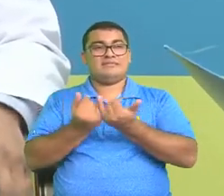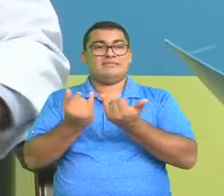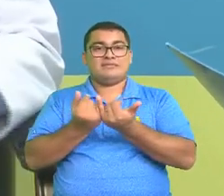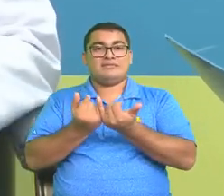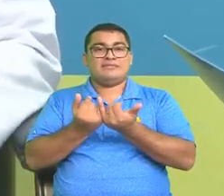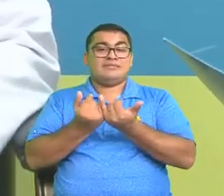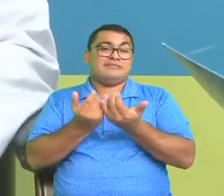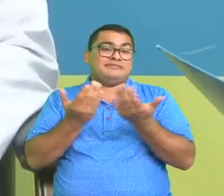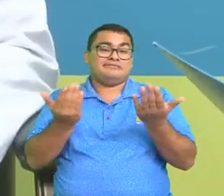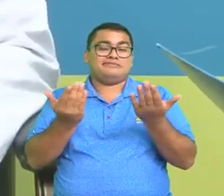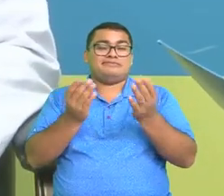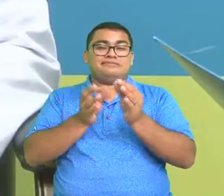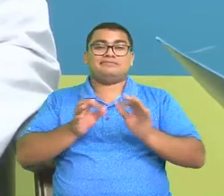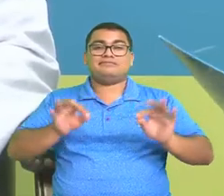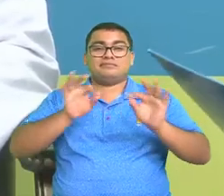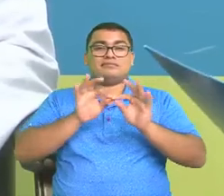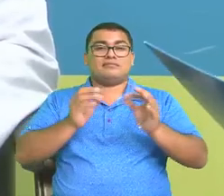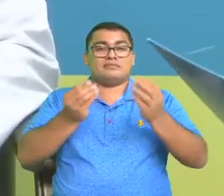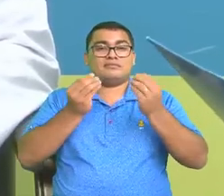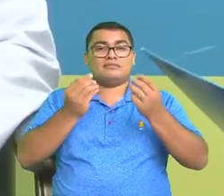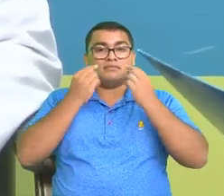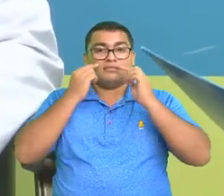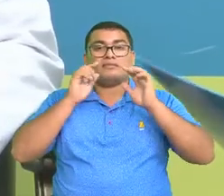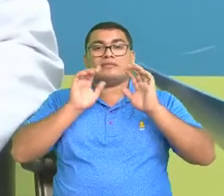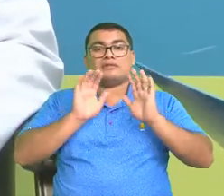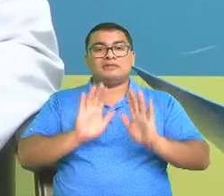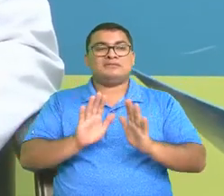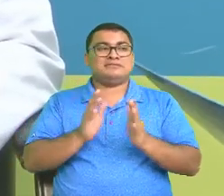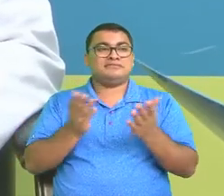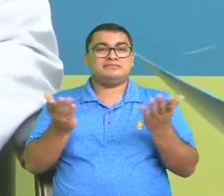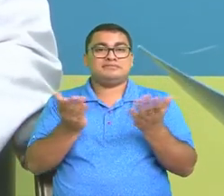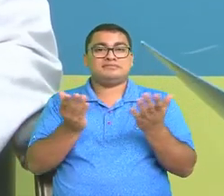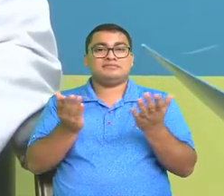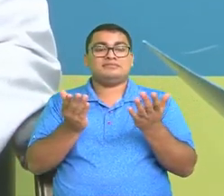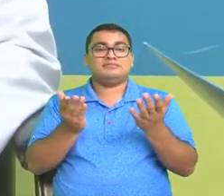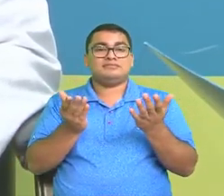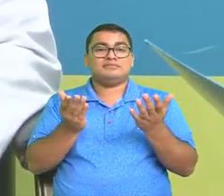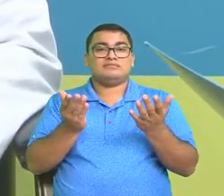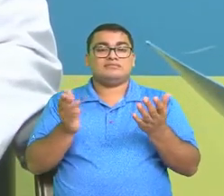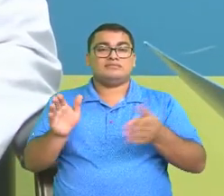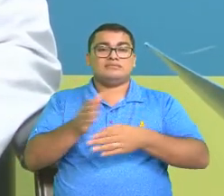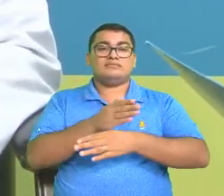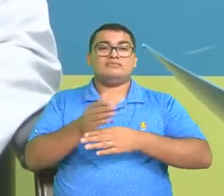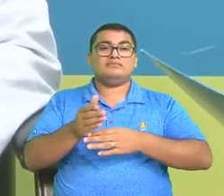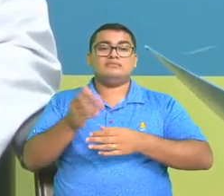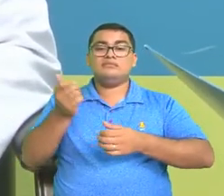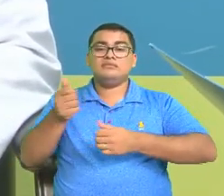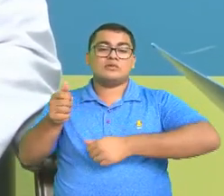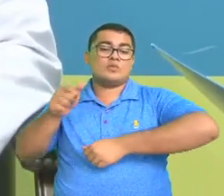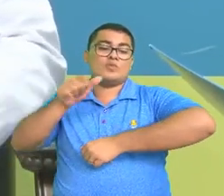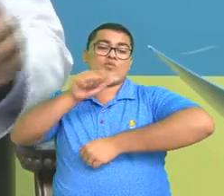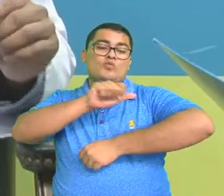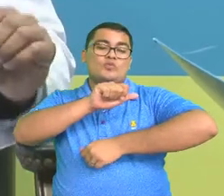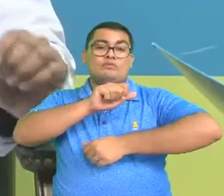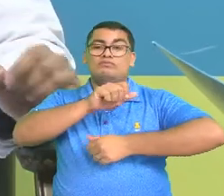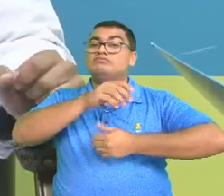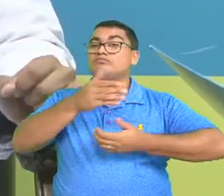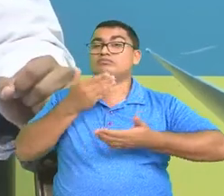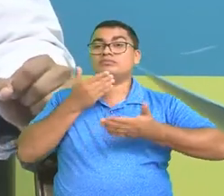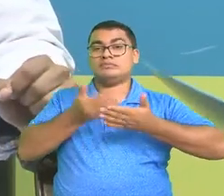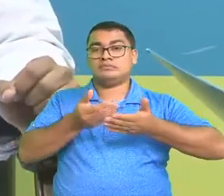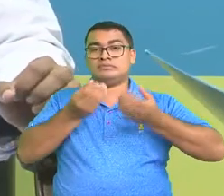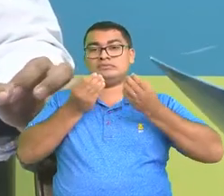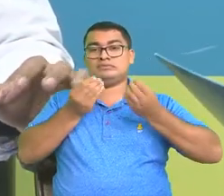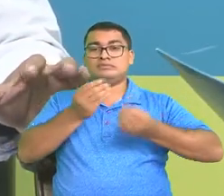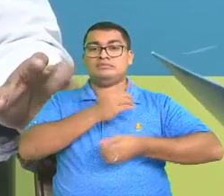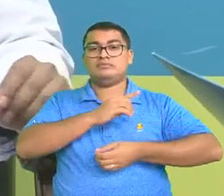Sí, no, hay que tener mucho cuidado en los bebés. Y a veces estas fórmulas infantiles, gracias a Dios